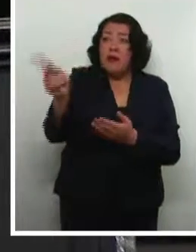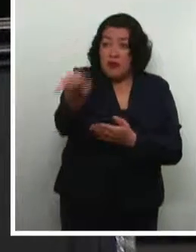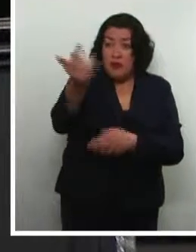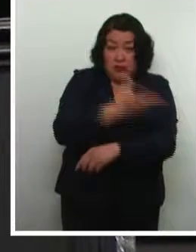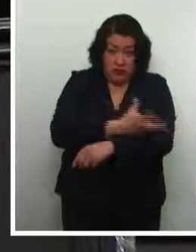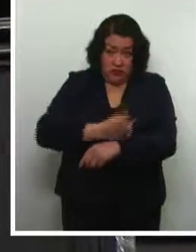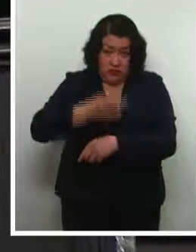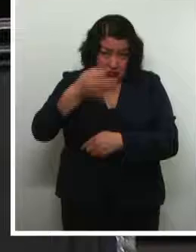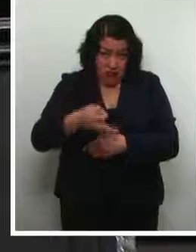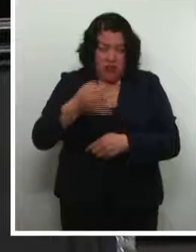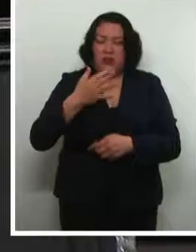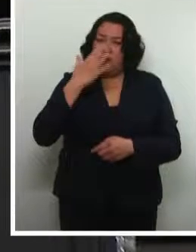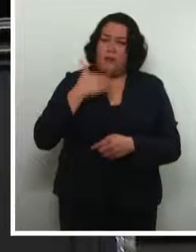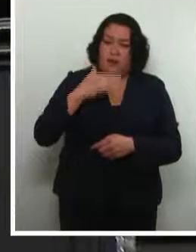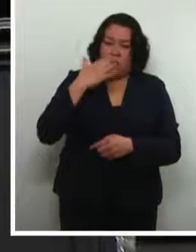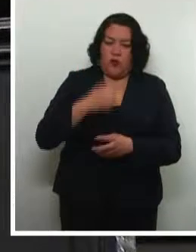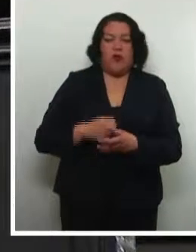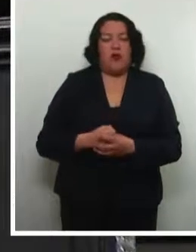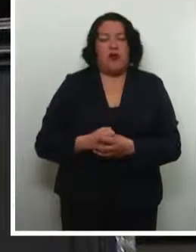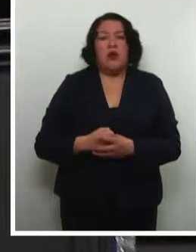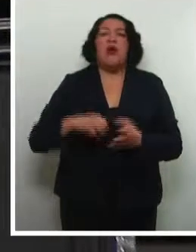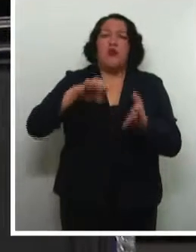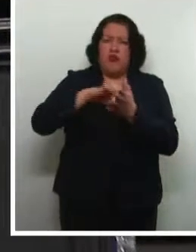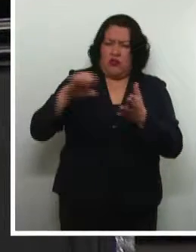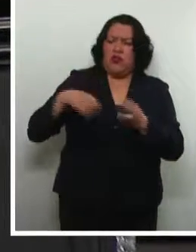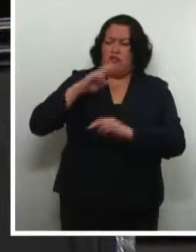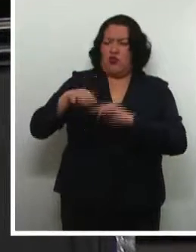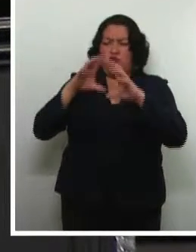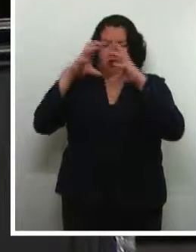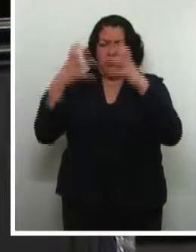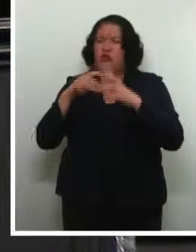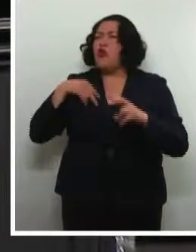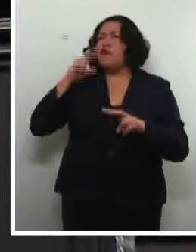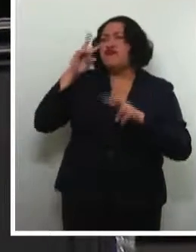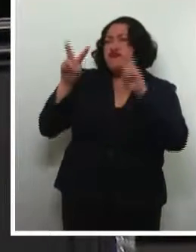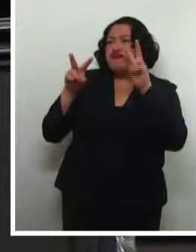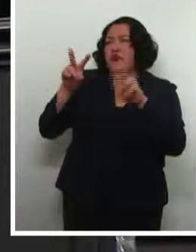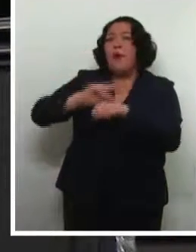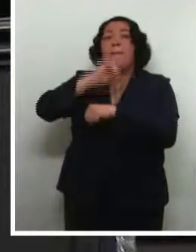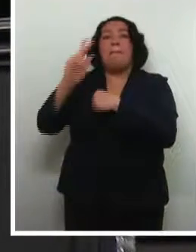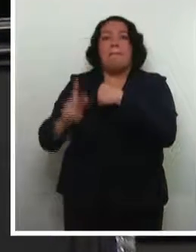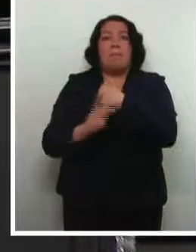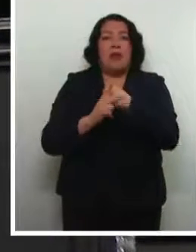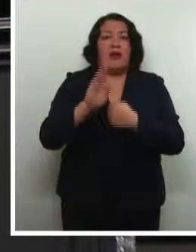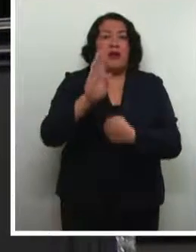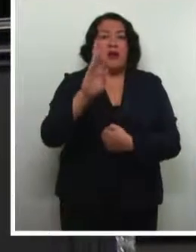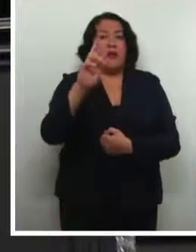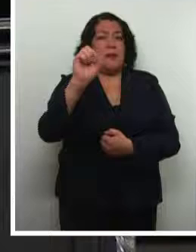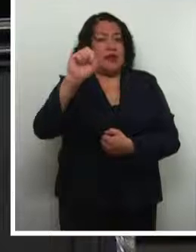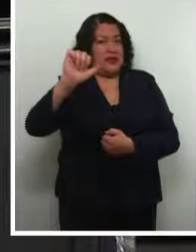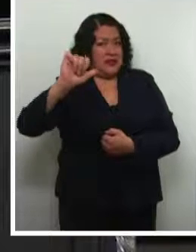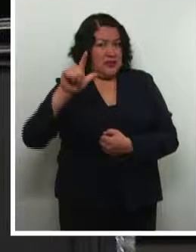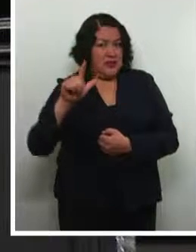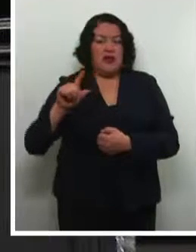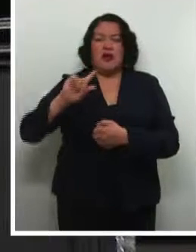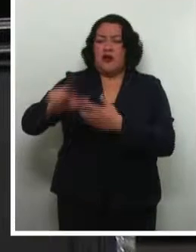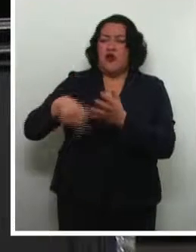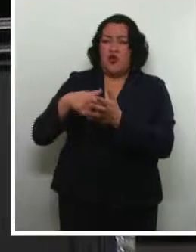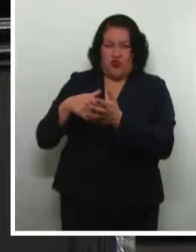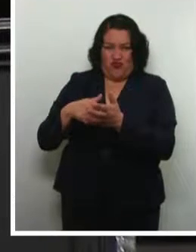experiencia del Brasil, de municipios tan importantes como Porto